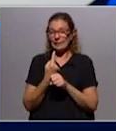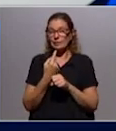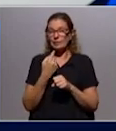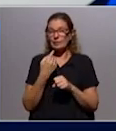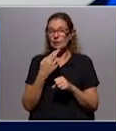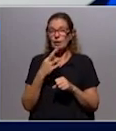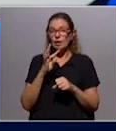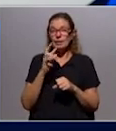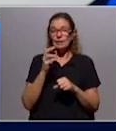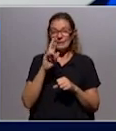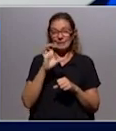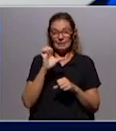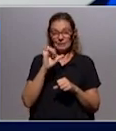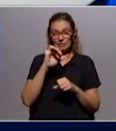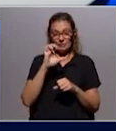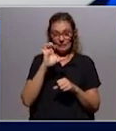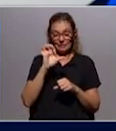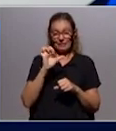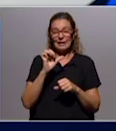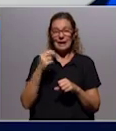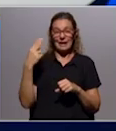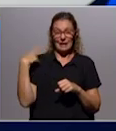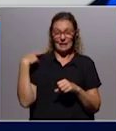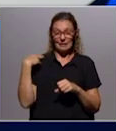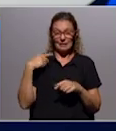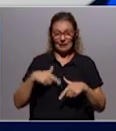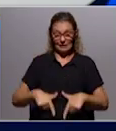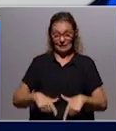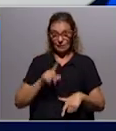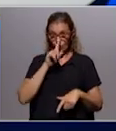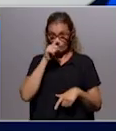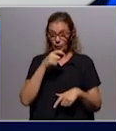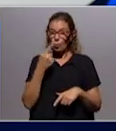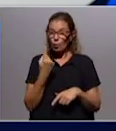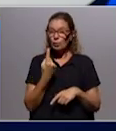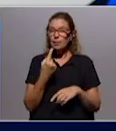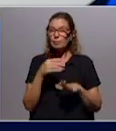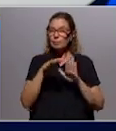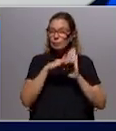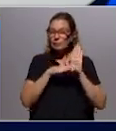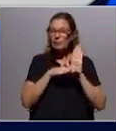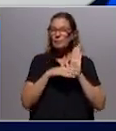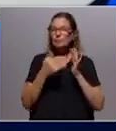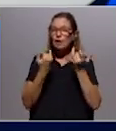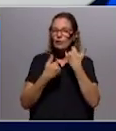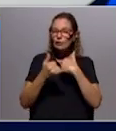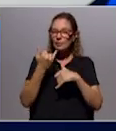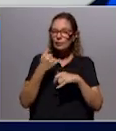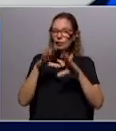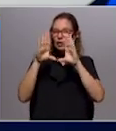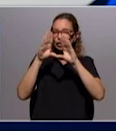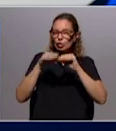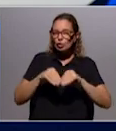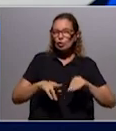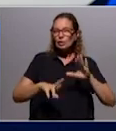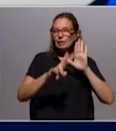turco reyes gerente de eventos de la intendencia de montevideo una publicación que va a reunir esta información de todos los reglamentos